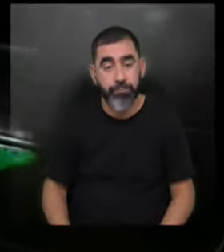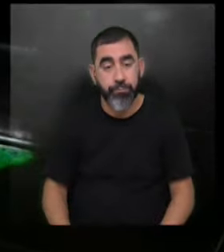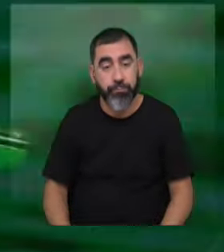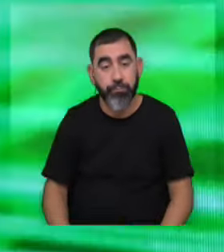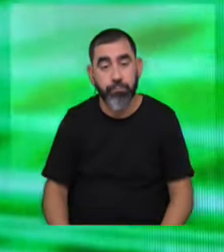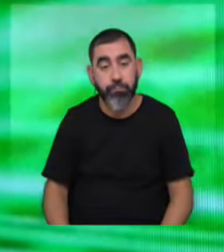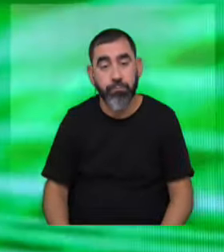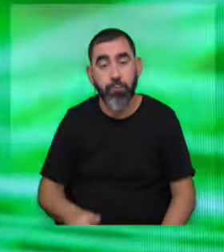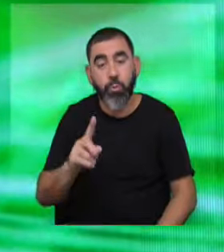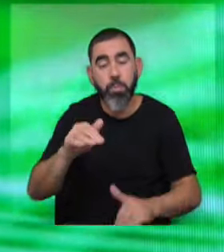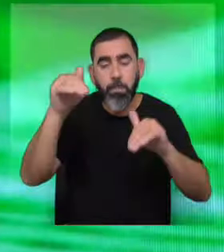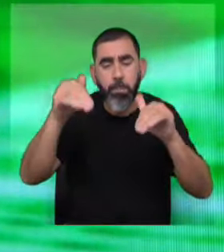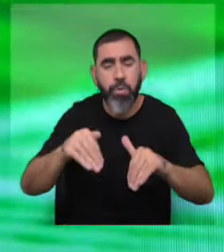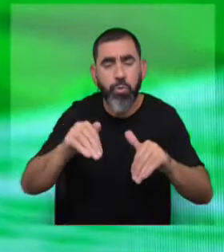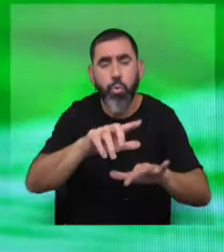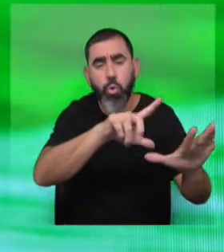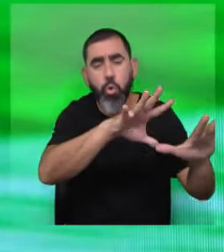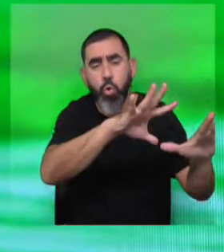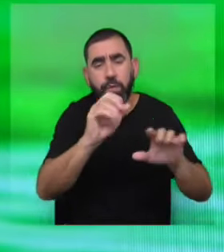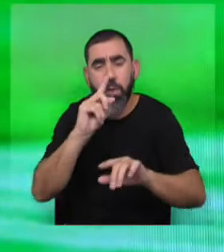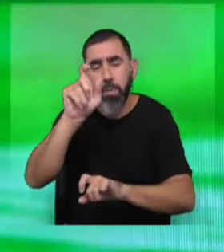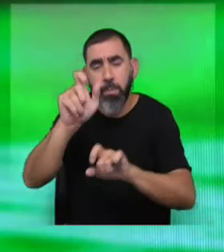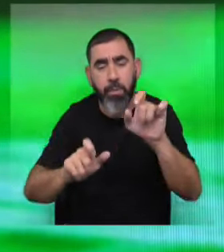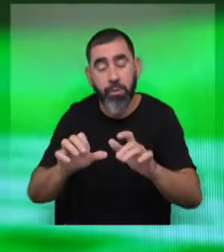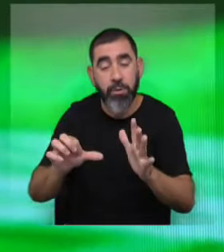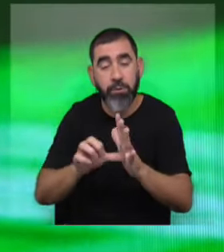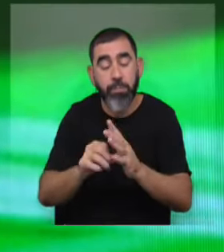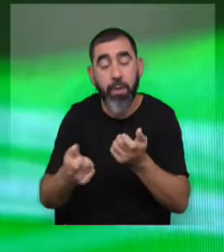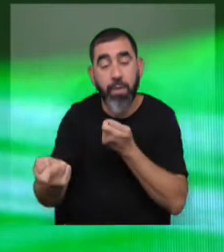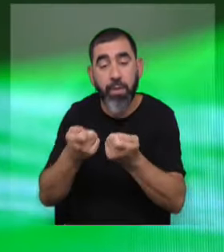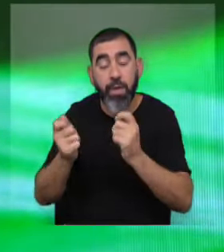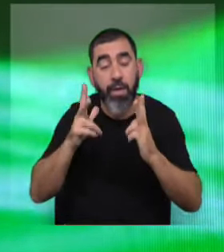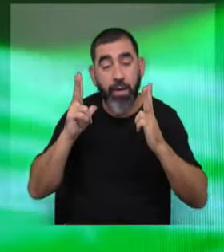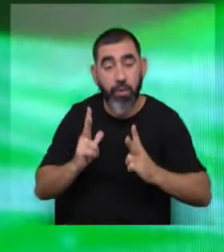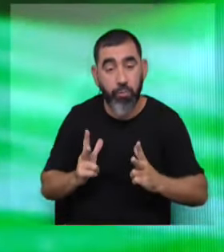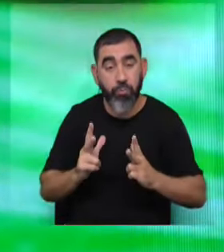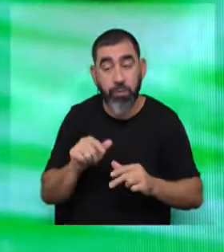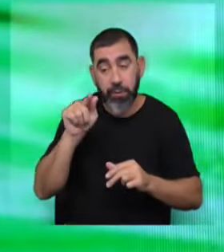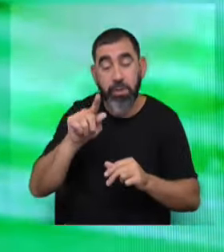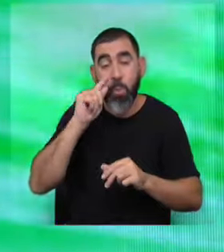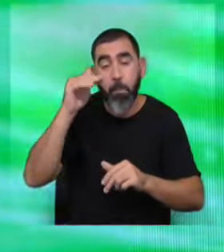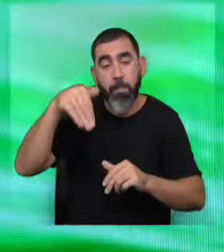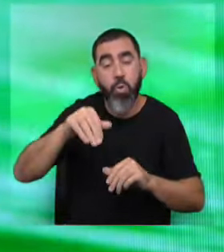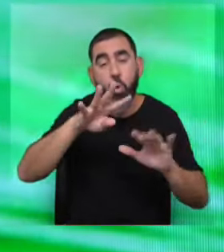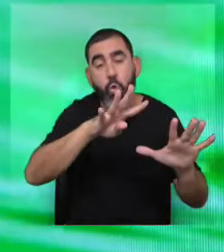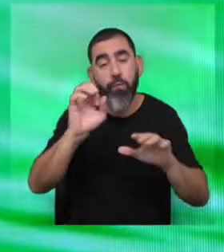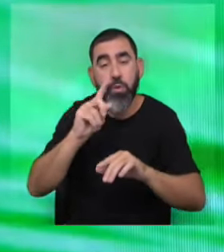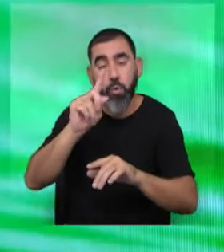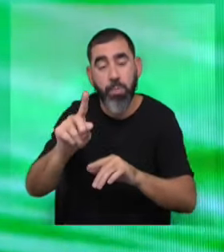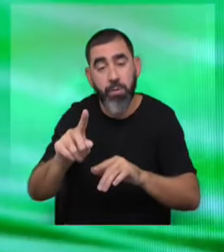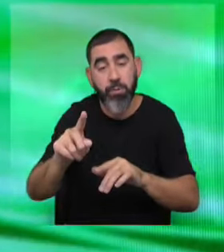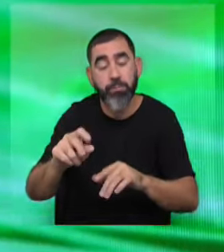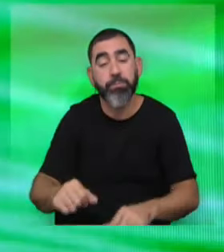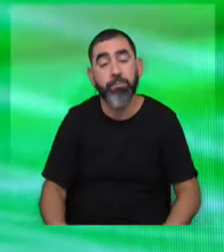Hay 1.900.000 personas que hacen uso del sistema de crédito formal. De ese 1.900.000, según datos del Banco